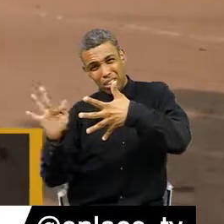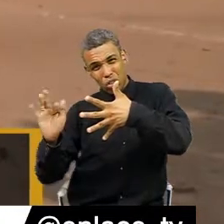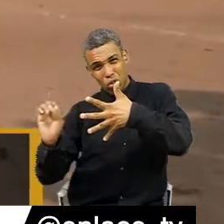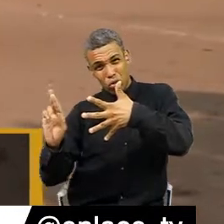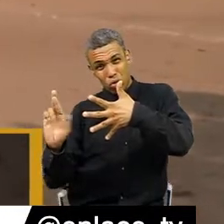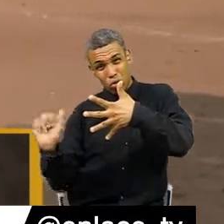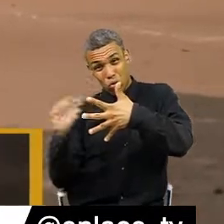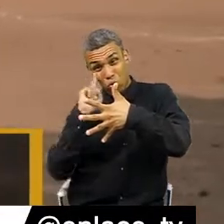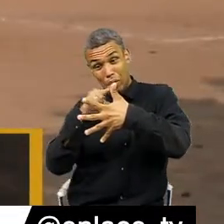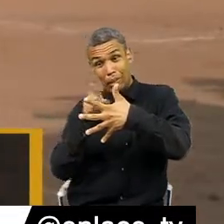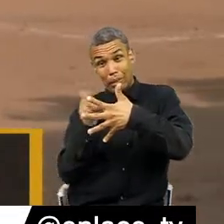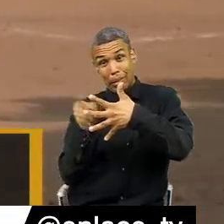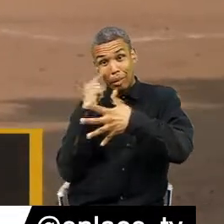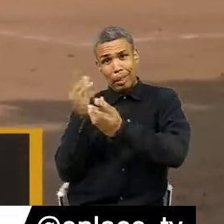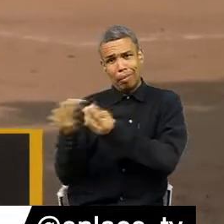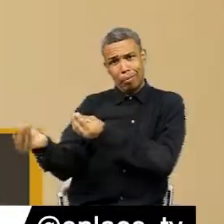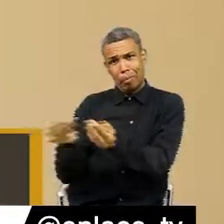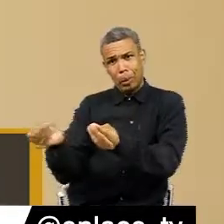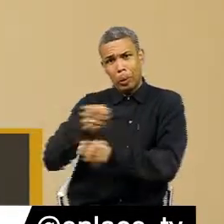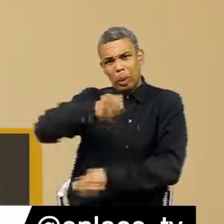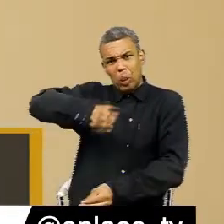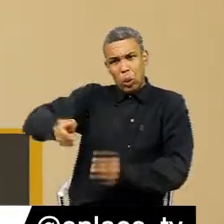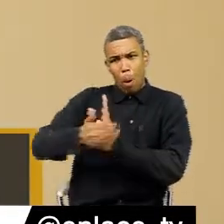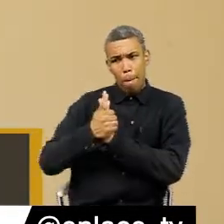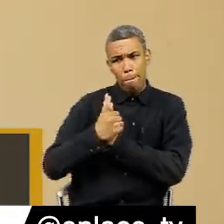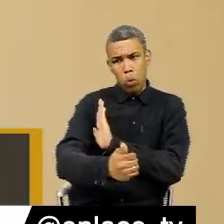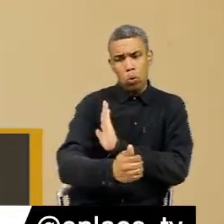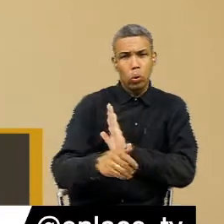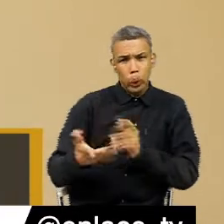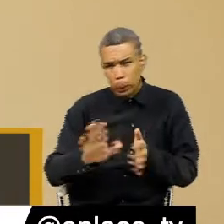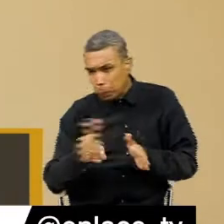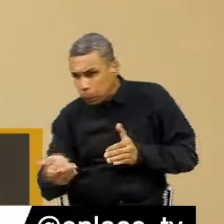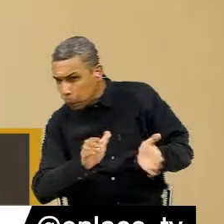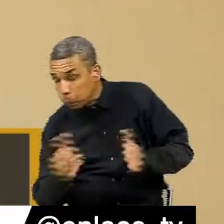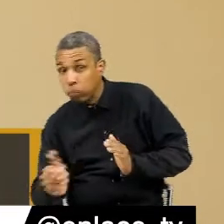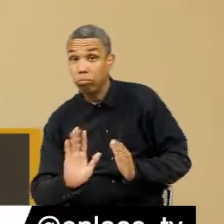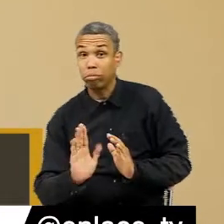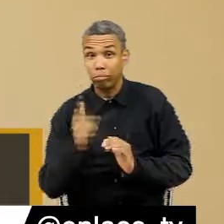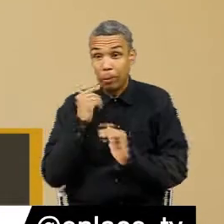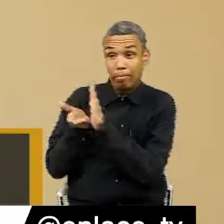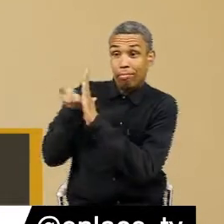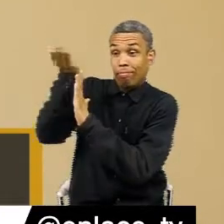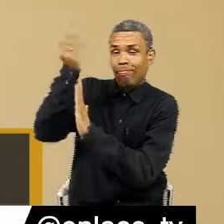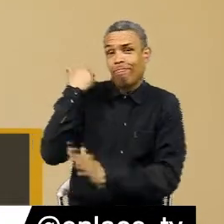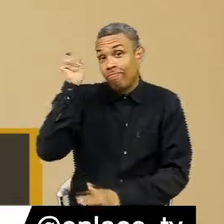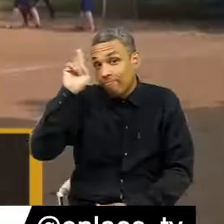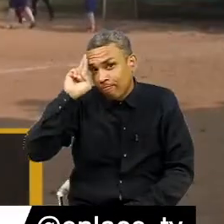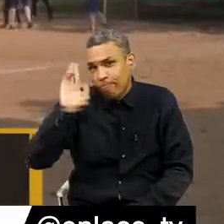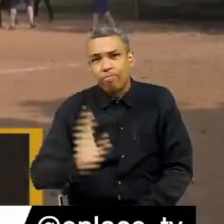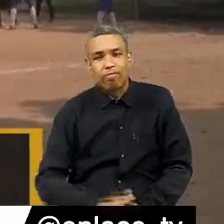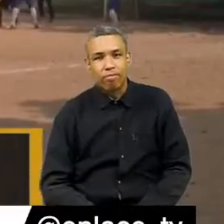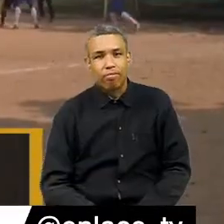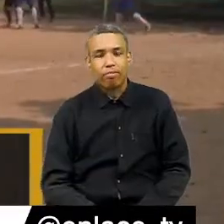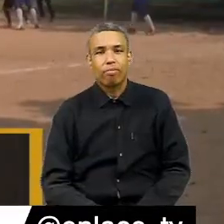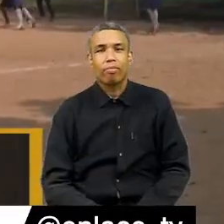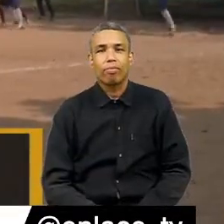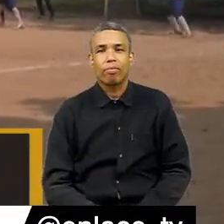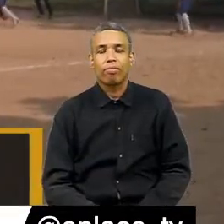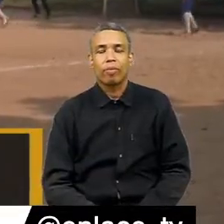tienen un buen nivel de competición y un buen nivel técnico, y por eso están en los primeros lugares de nuestro campeonato. De igual forma,